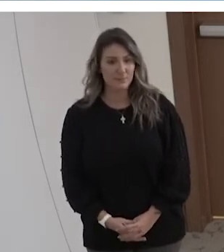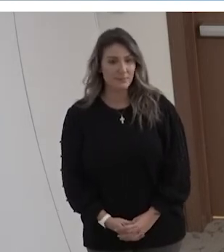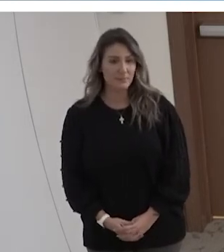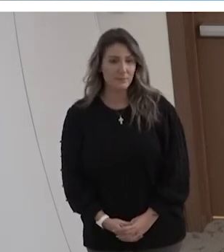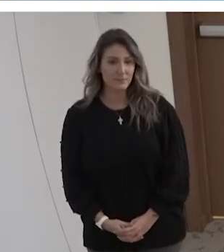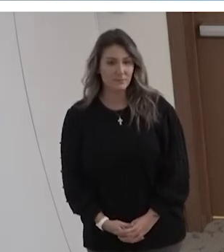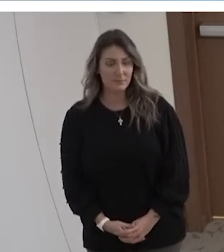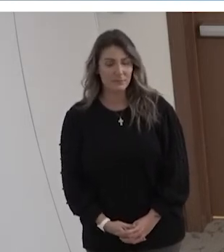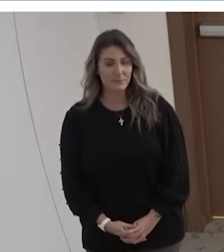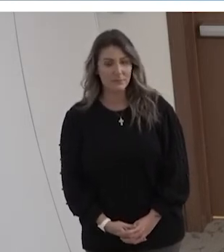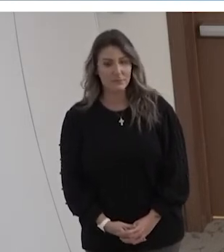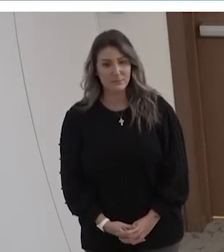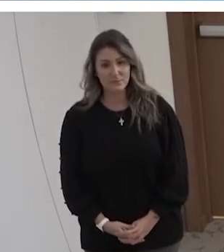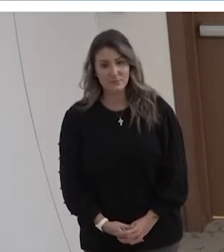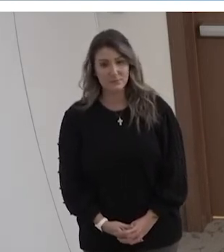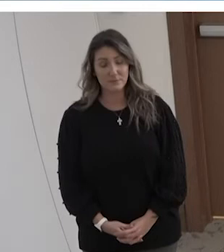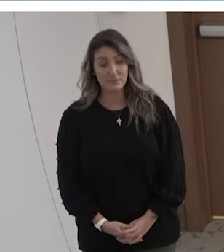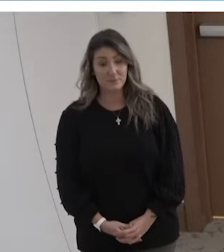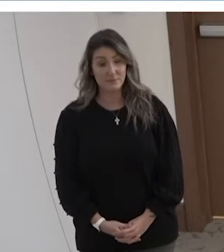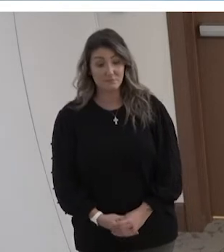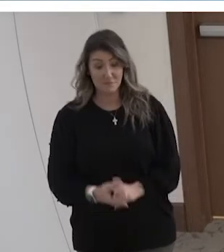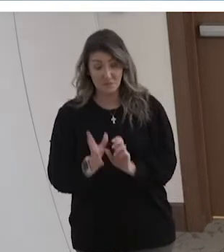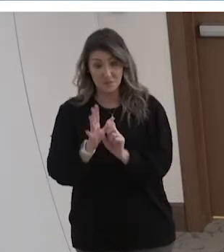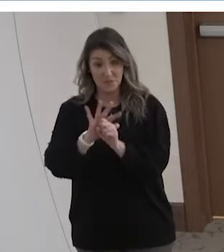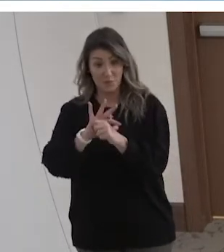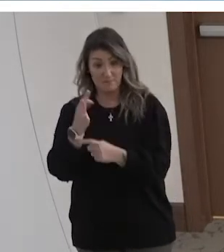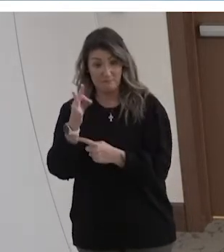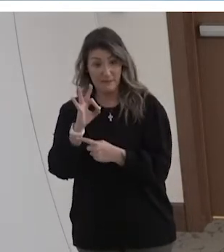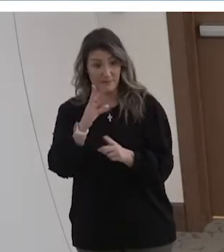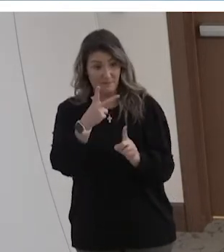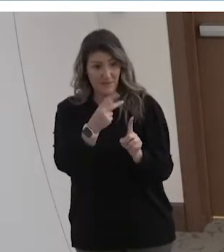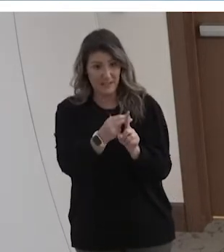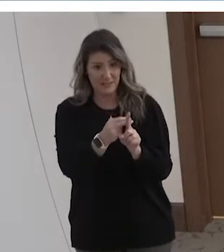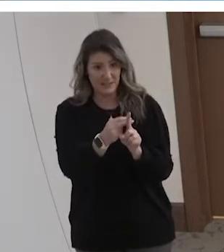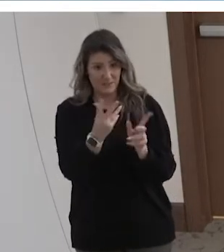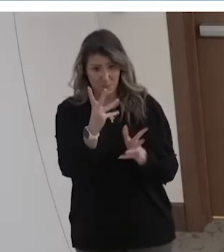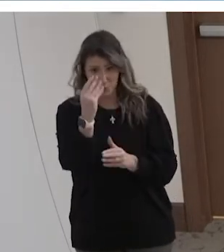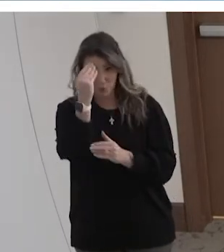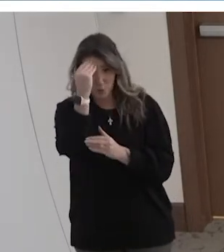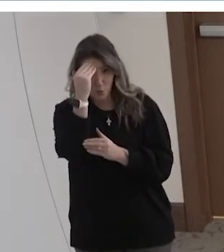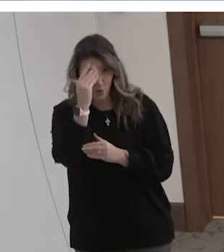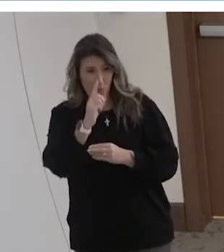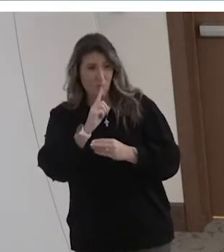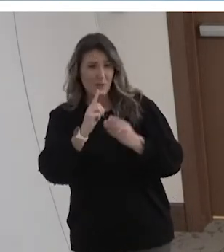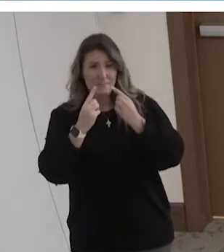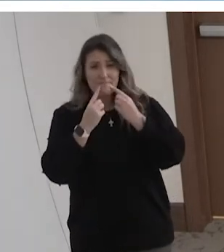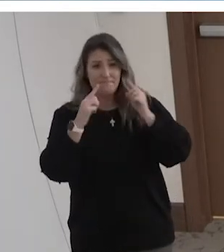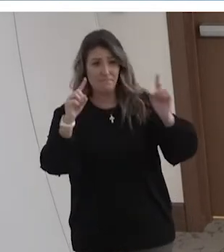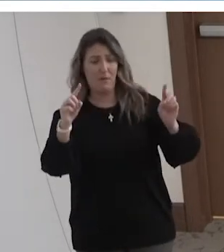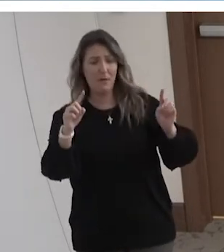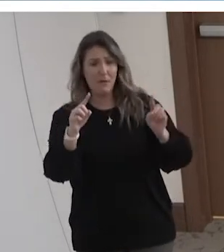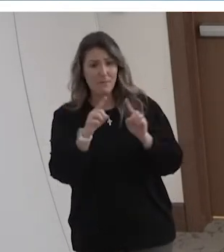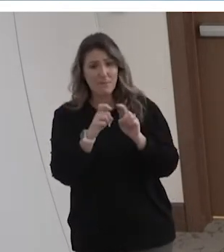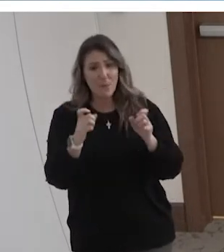Delta. And we know that the COVID-19 vaccines are actually really effective against the Delta variant.